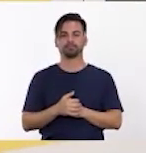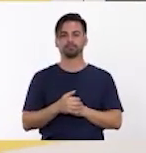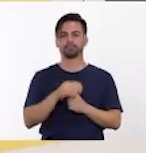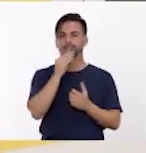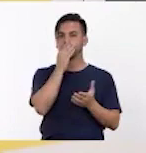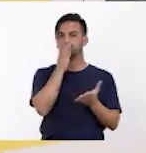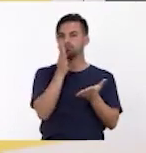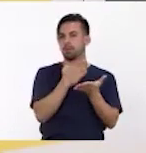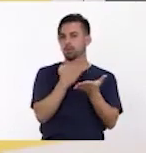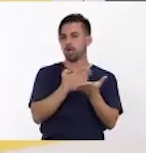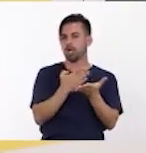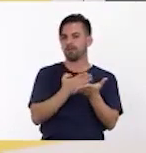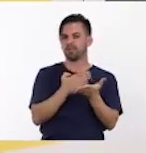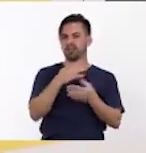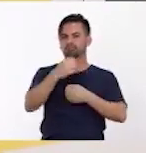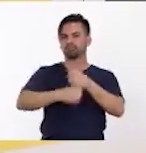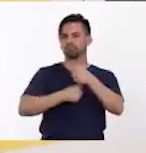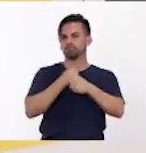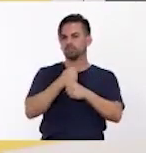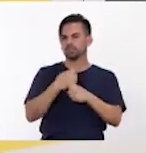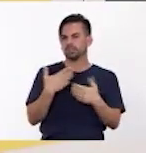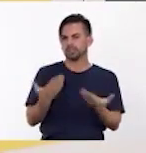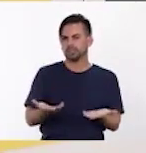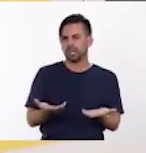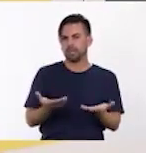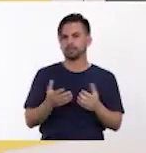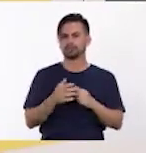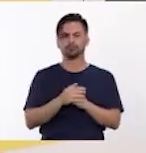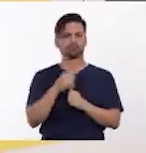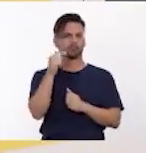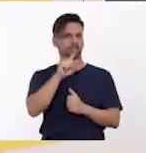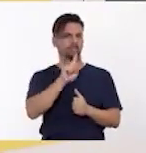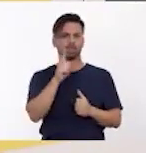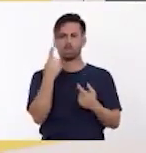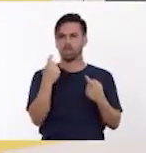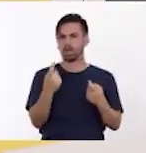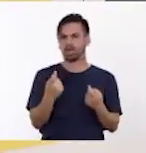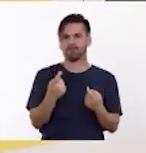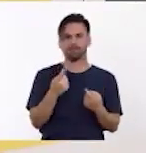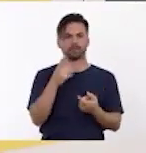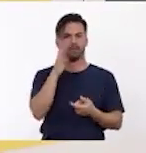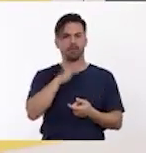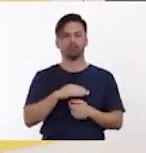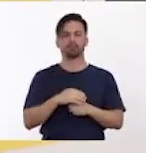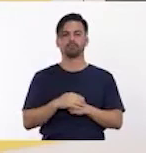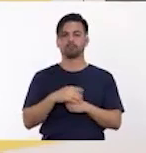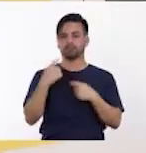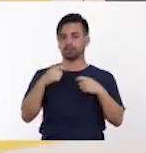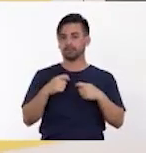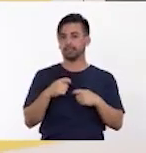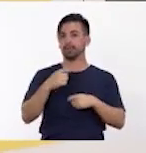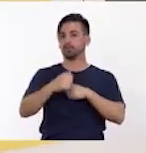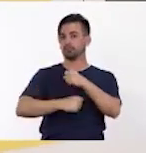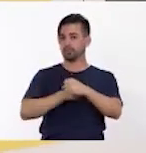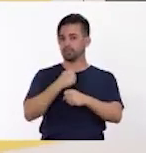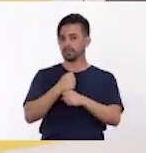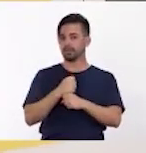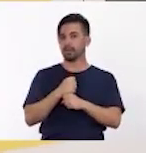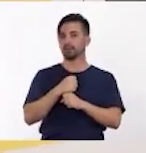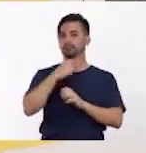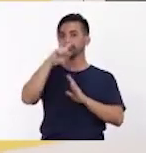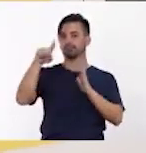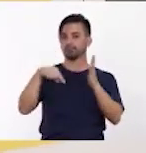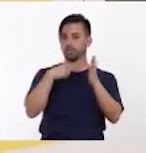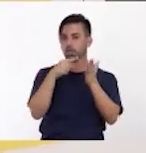bibliografía, los libros que utilizaron. Esto no debe faltar porque lo van a utilizar para sus localizaciones, la